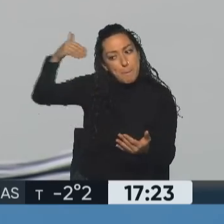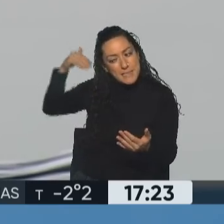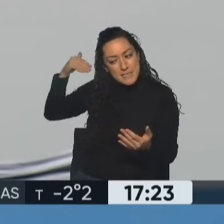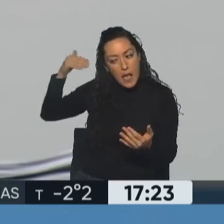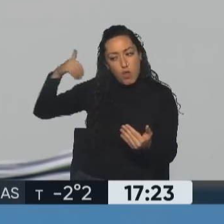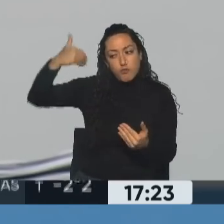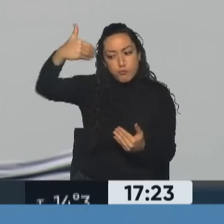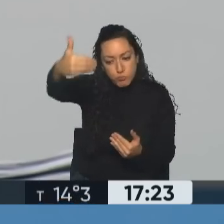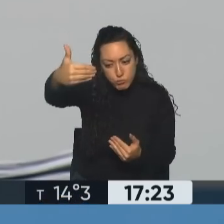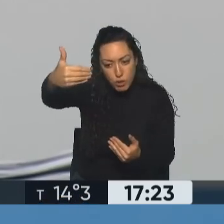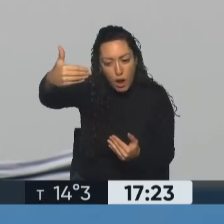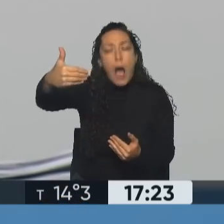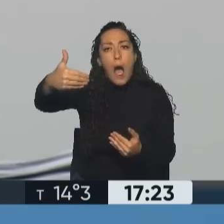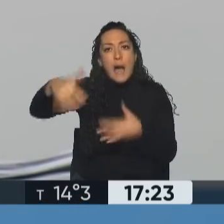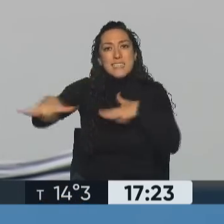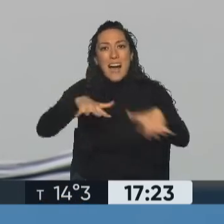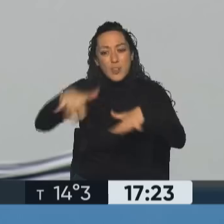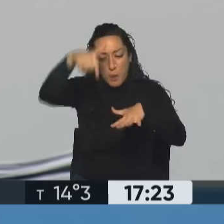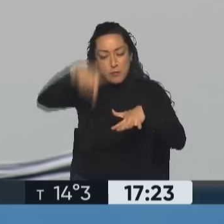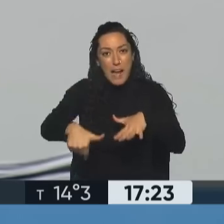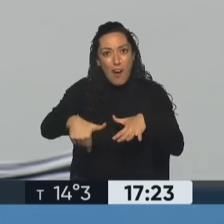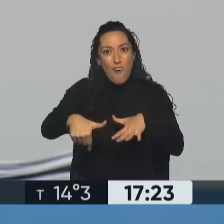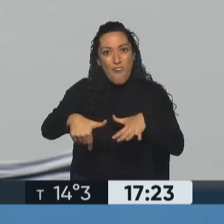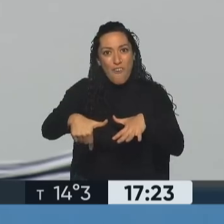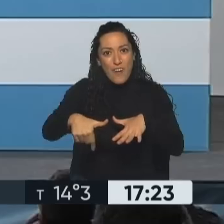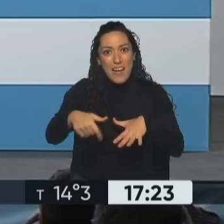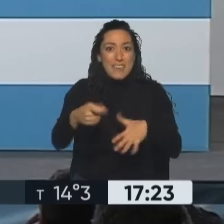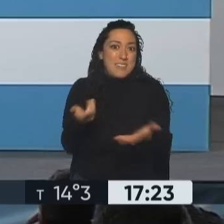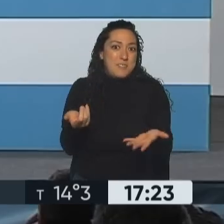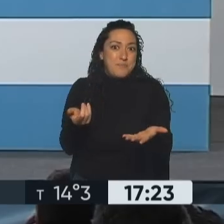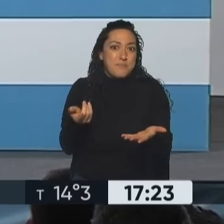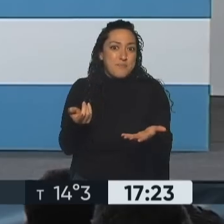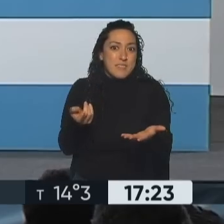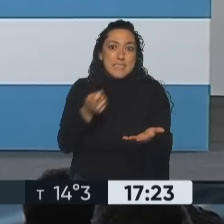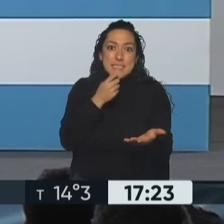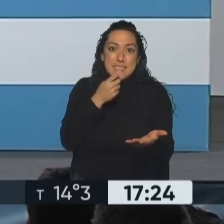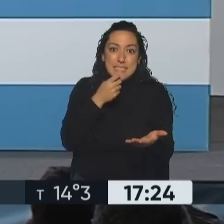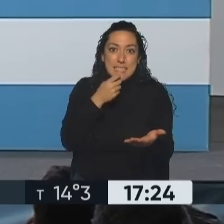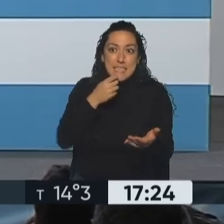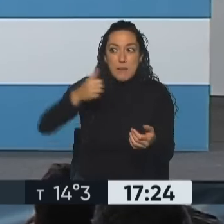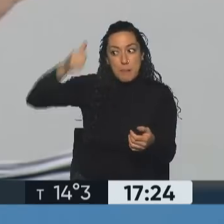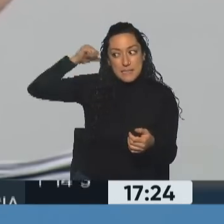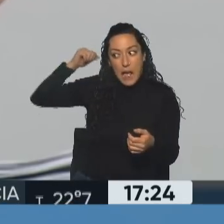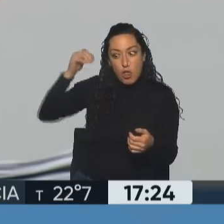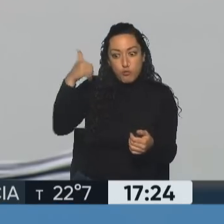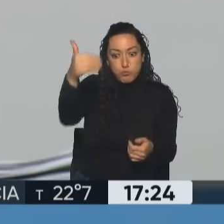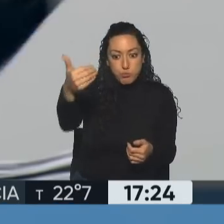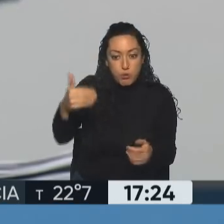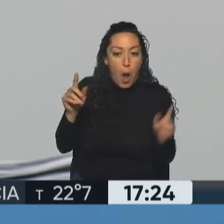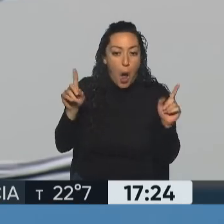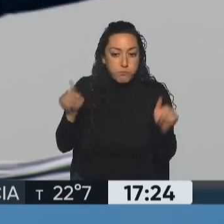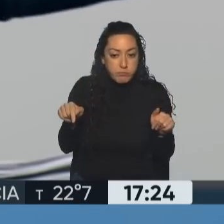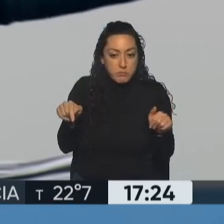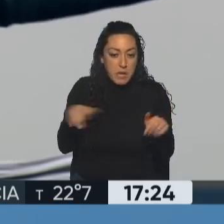que viene, actuar en el presente. No se puede actuar en el presente sin estos dos elementos: